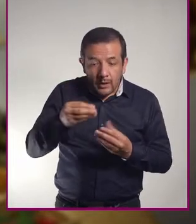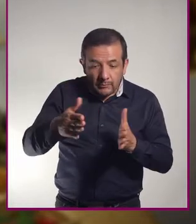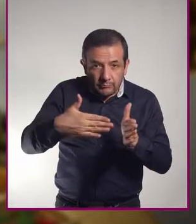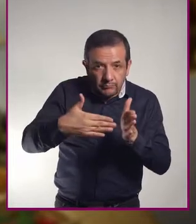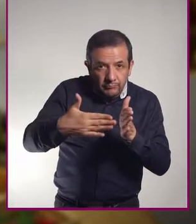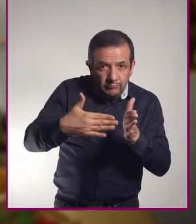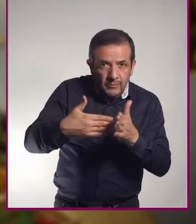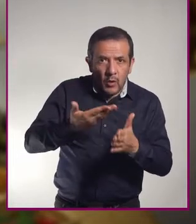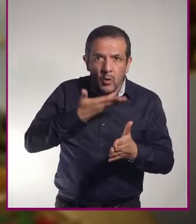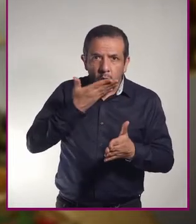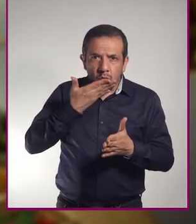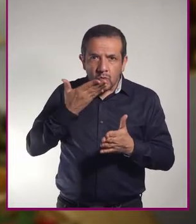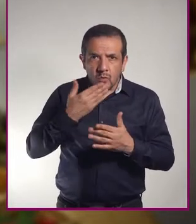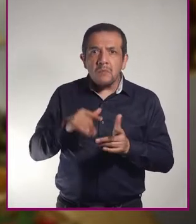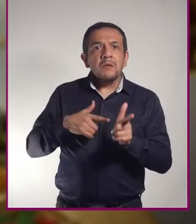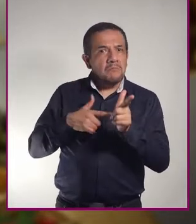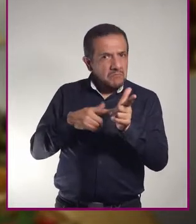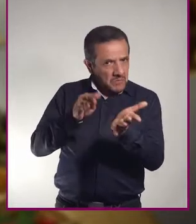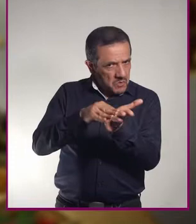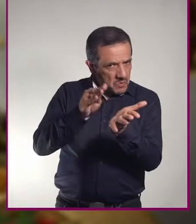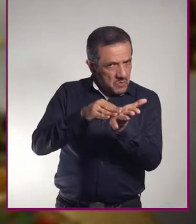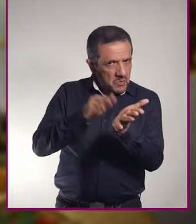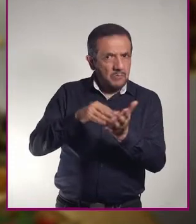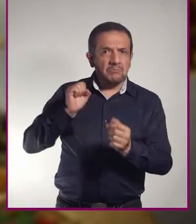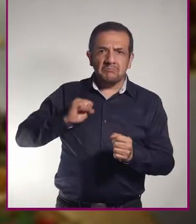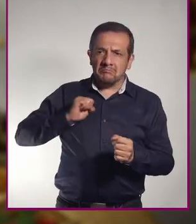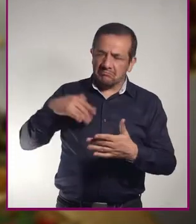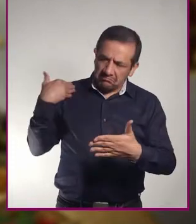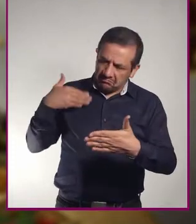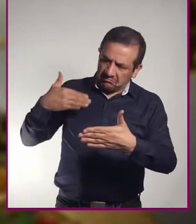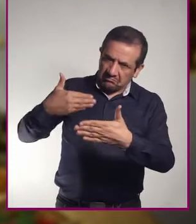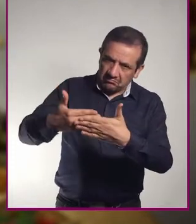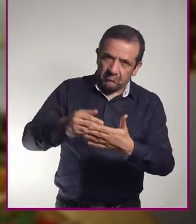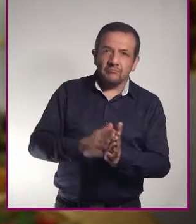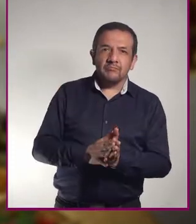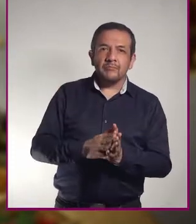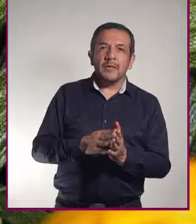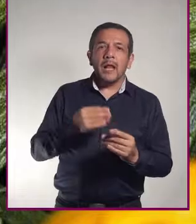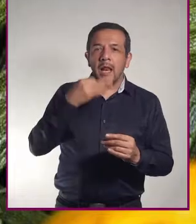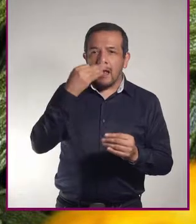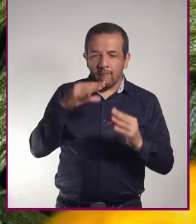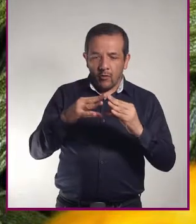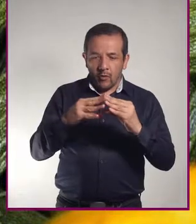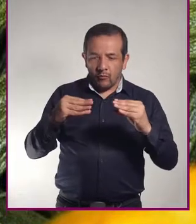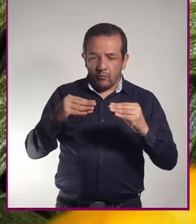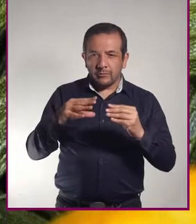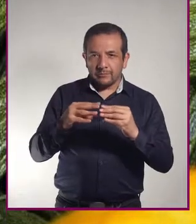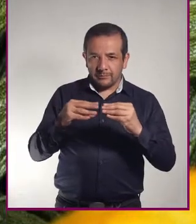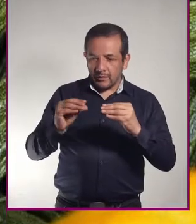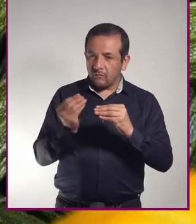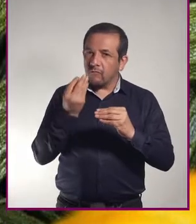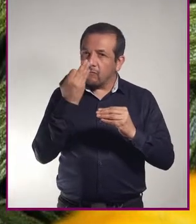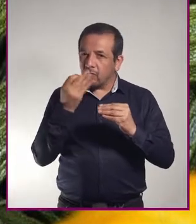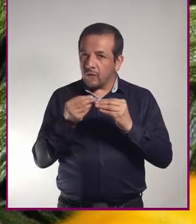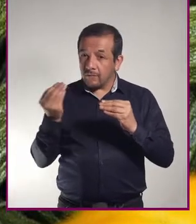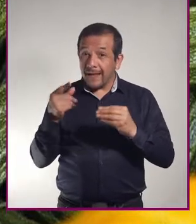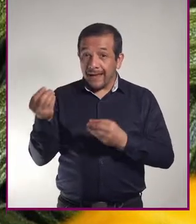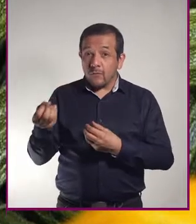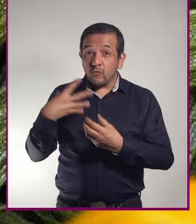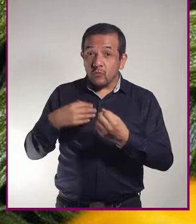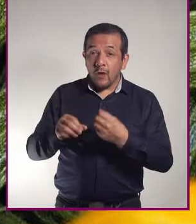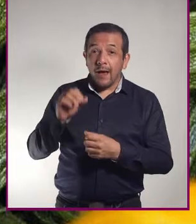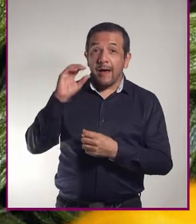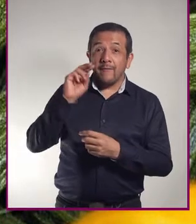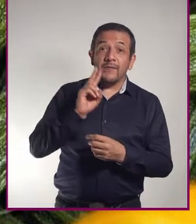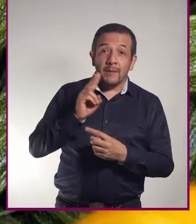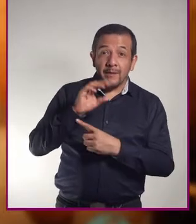hermosa tradición que ha logrado sobrevivir varios siglos. ¿Qué tal la flor de calabaza? La flor de calabaza aporta vitaminas A, C